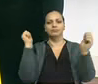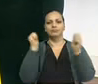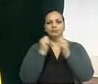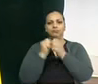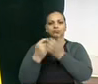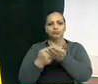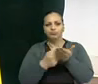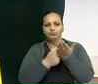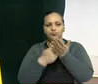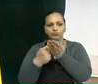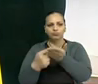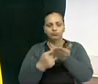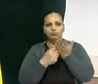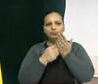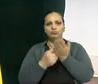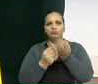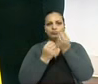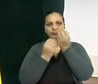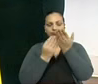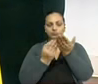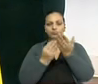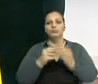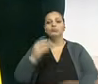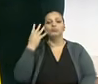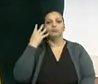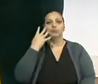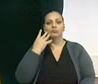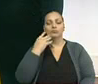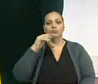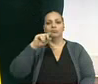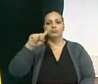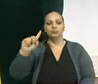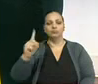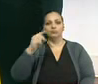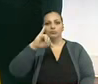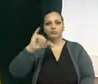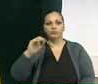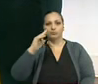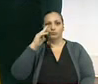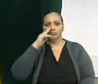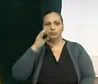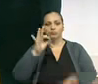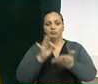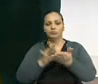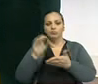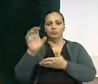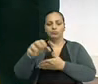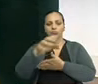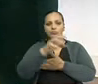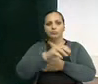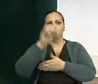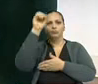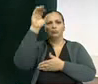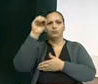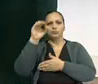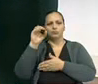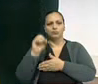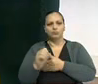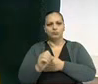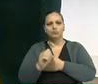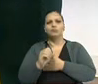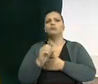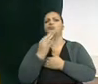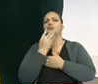los cantones a partir del 1 de junio, de acuerdo al color de semáforo que decidan aplicar. Esto con el objetivo